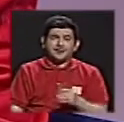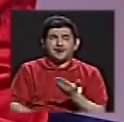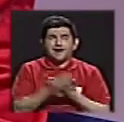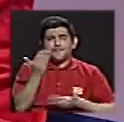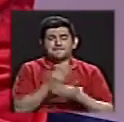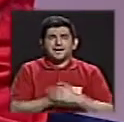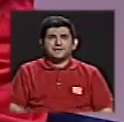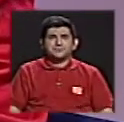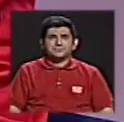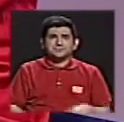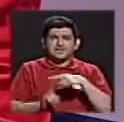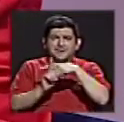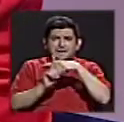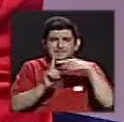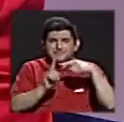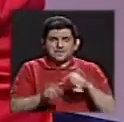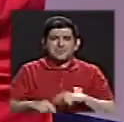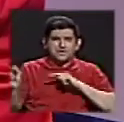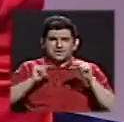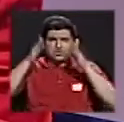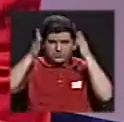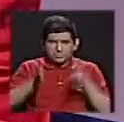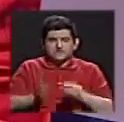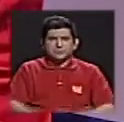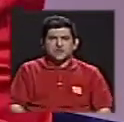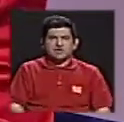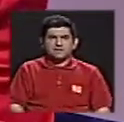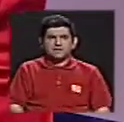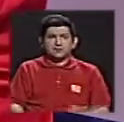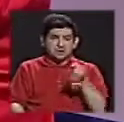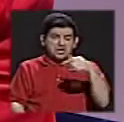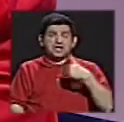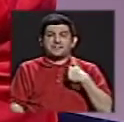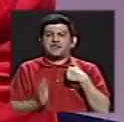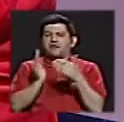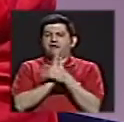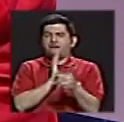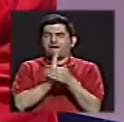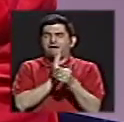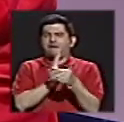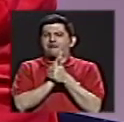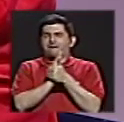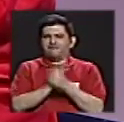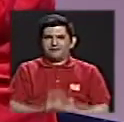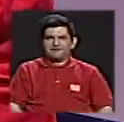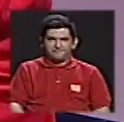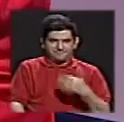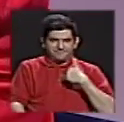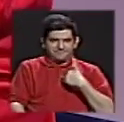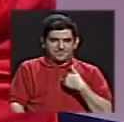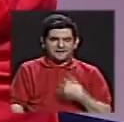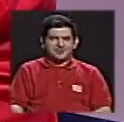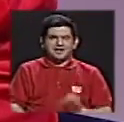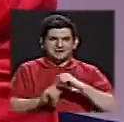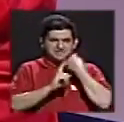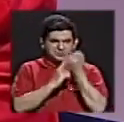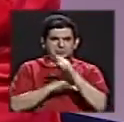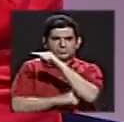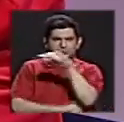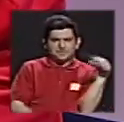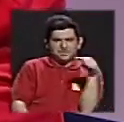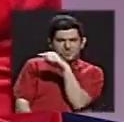de intermediarios. Entonces, si el intermediario incluso goza de una habilidad, ¿verdad?, para tener esa destreza que semana tras